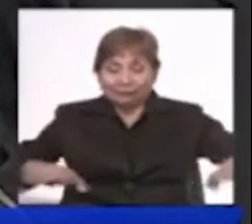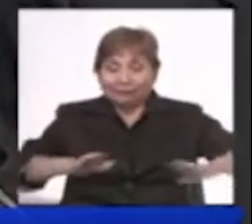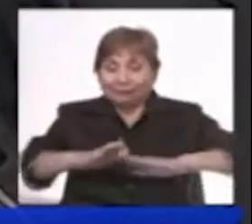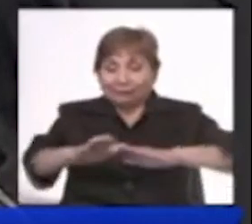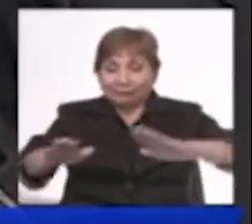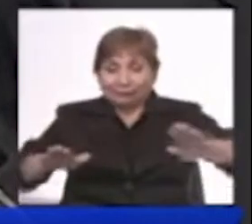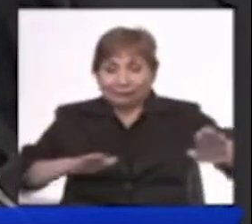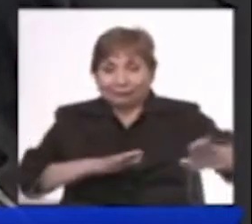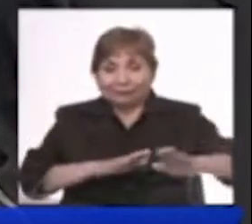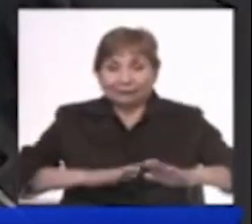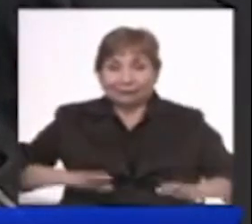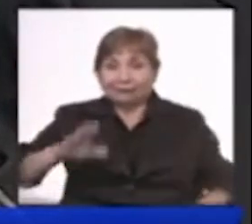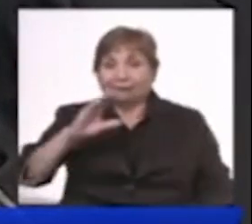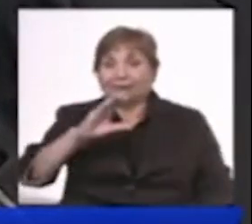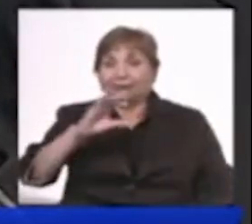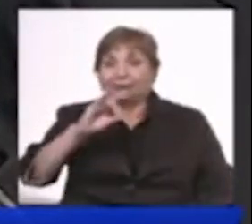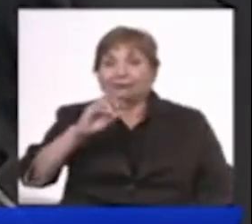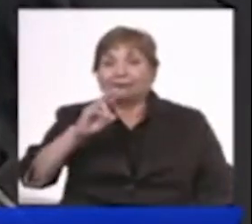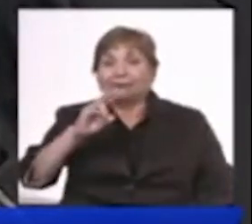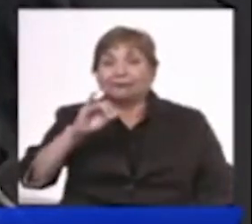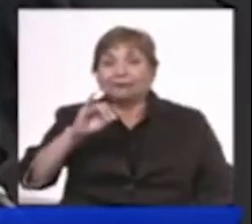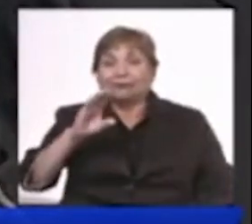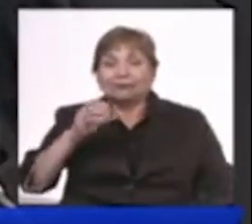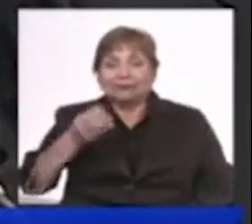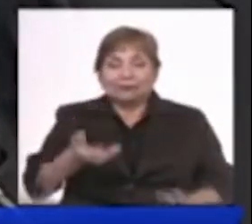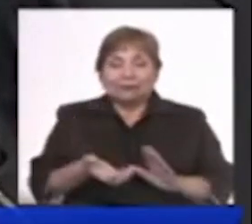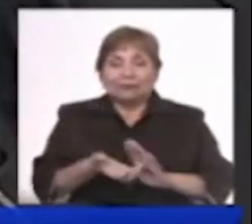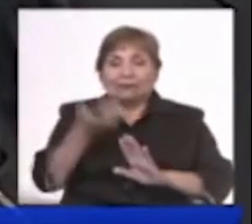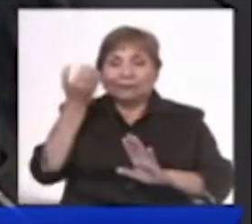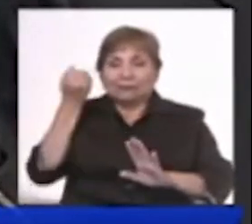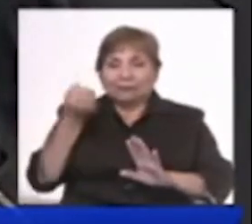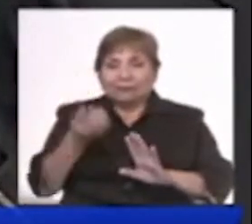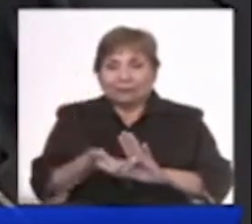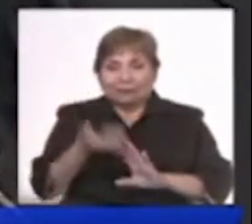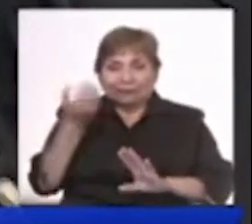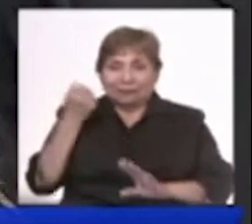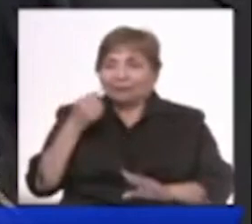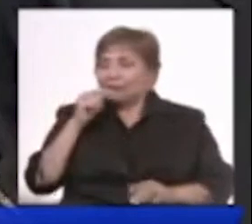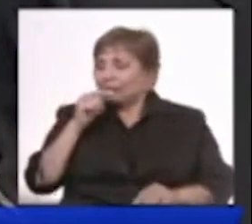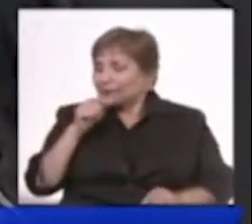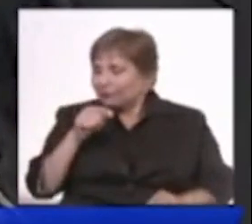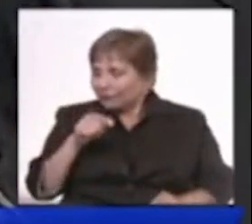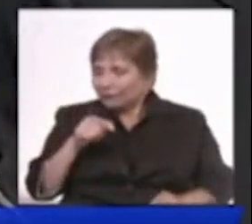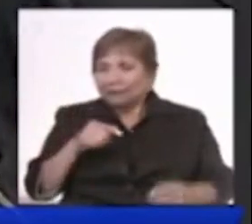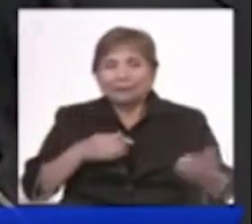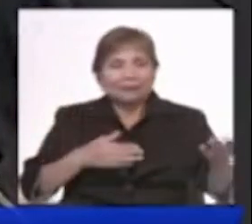están las curules se tienen que sacar. Entonces,